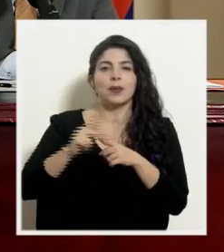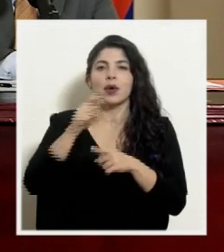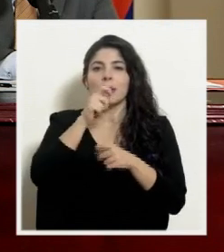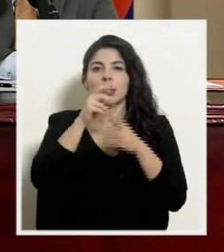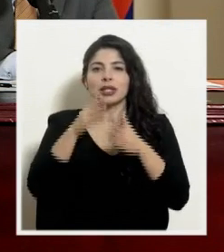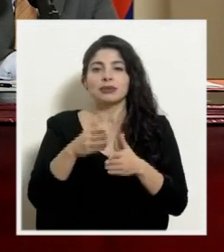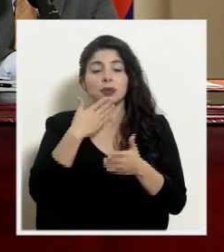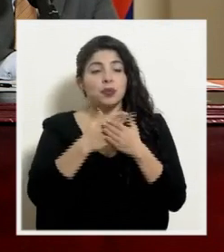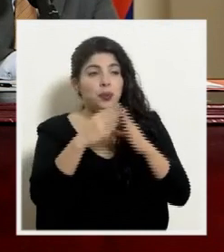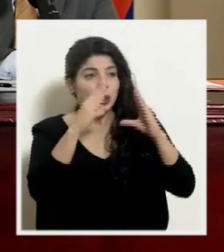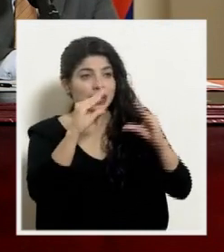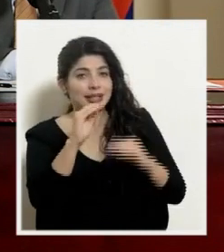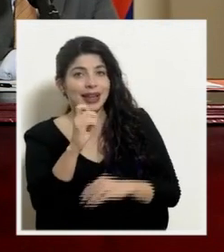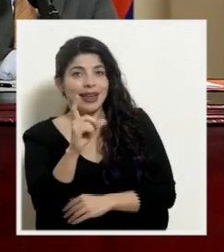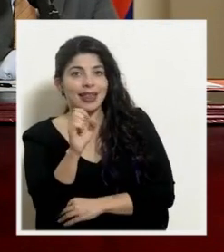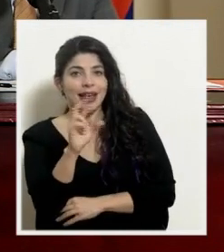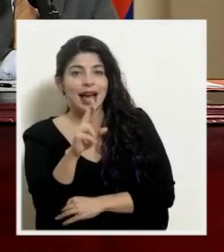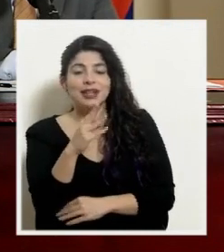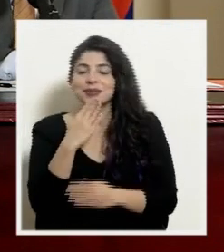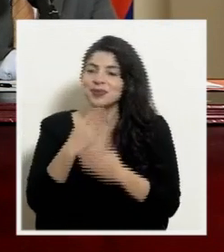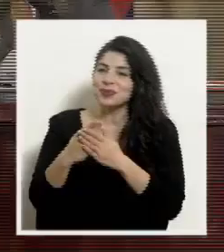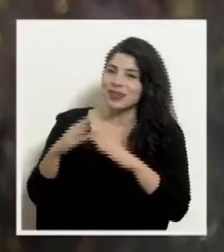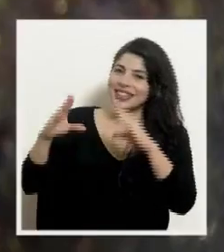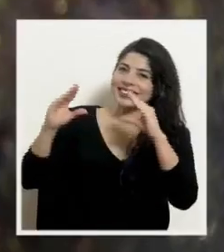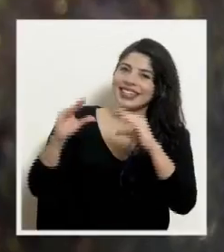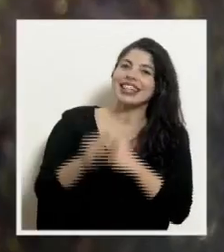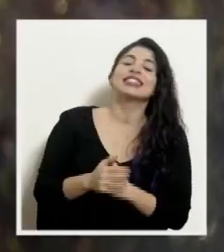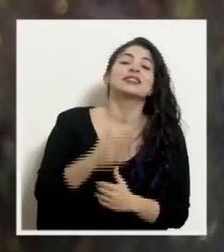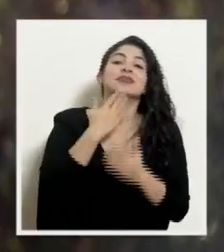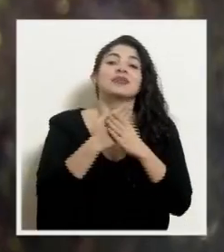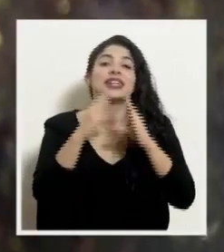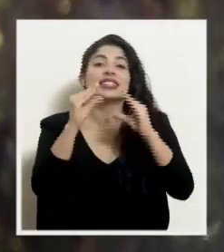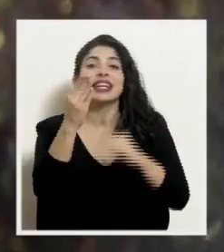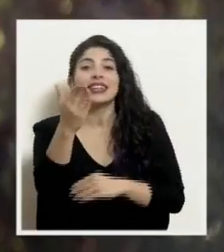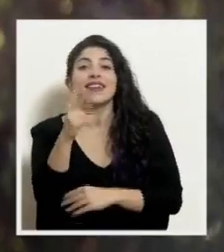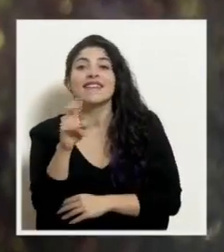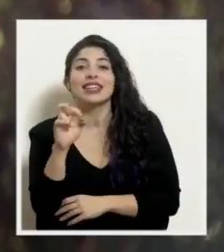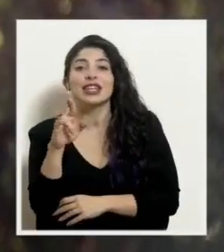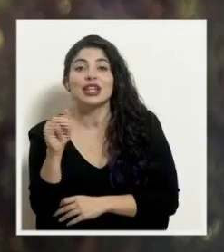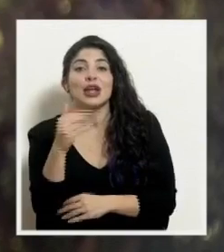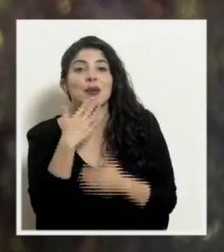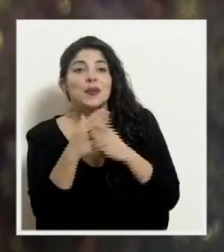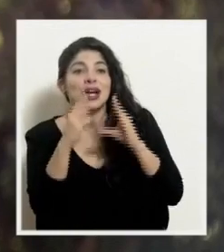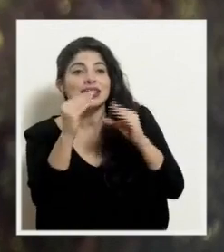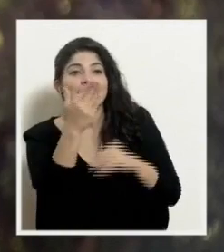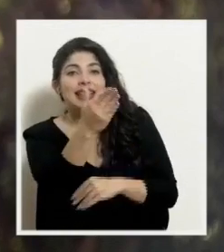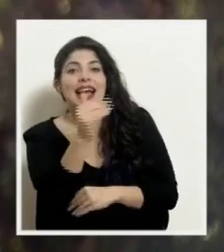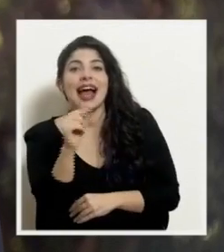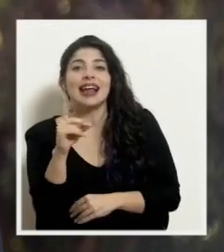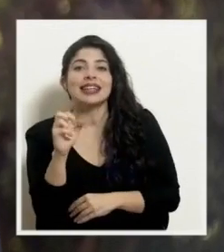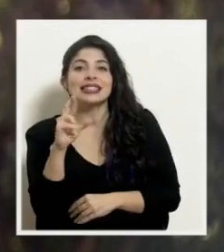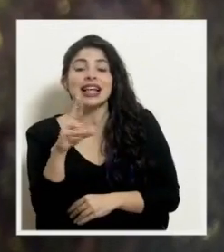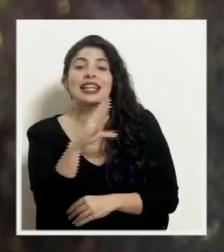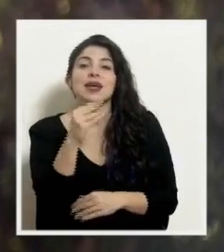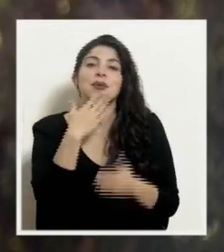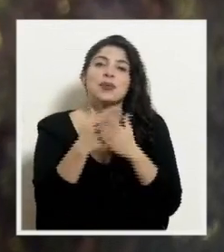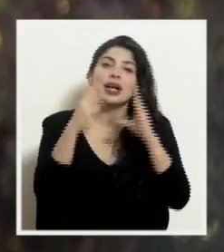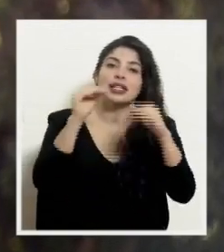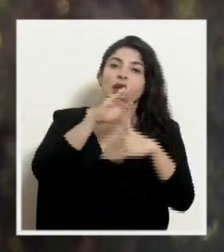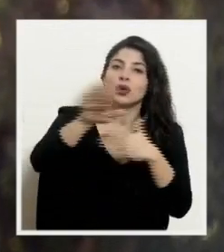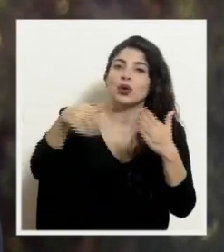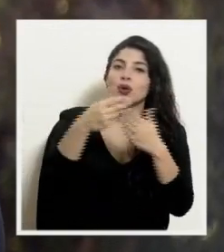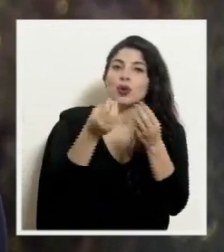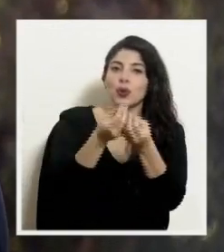tardes, don Edgar. Muy buenas tardes, doña Victoria, muy buenas tardes, don Alexander, y muy buenas tardes a toda la